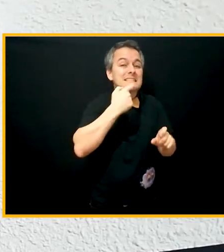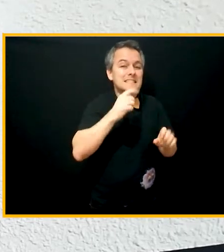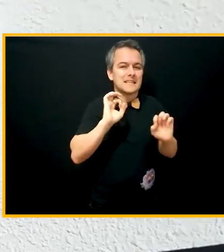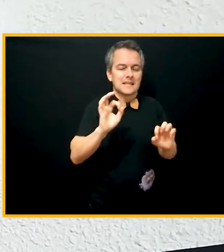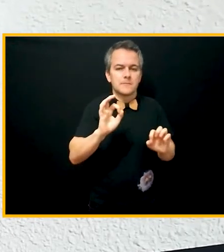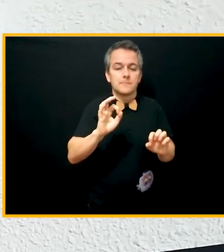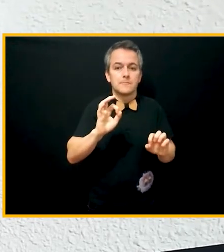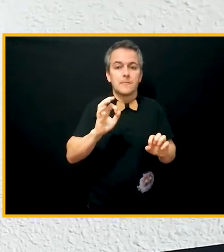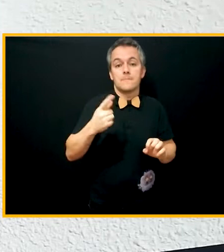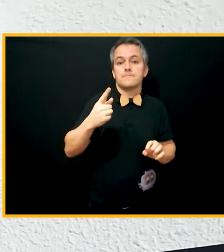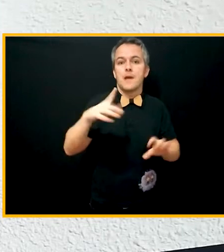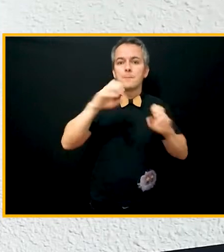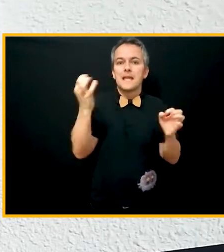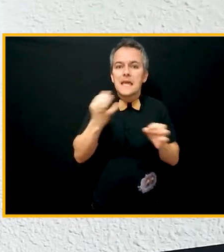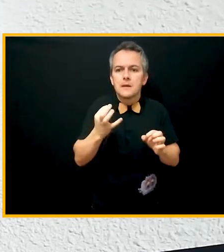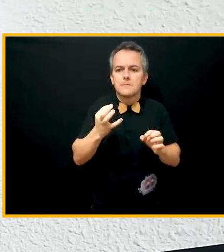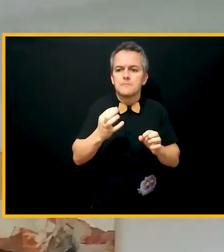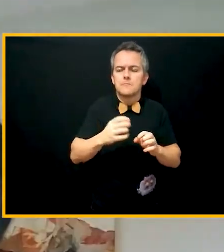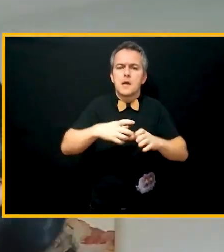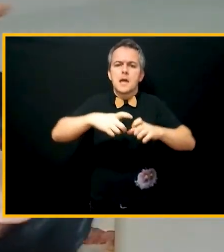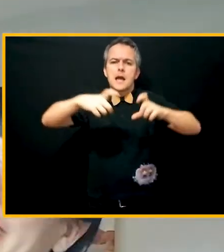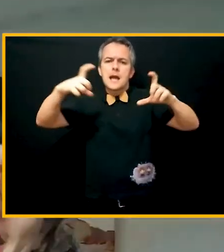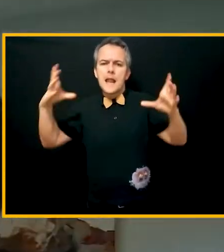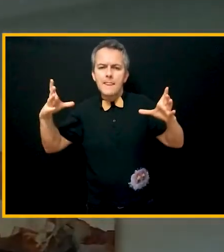Cómo se dice grande, cómo se dice pequeño.